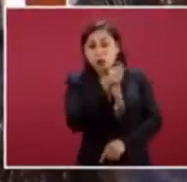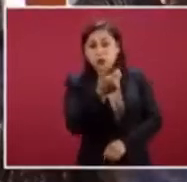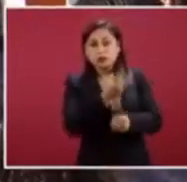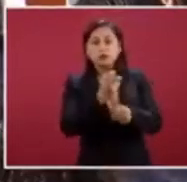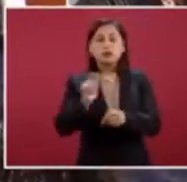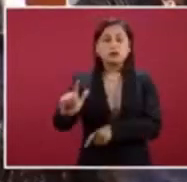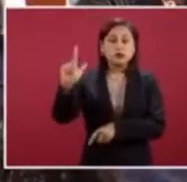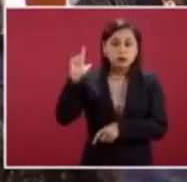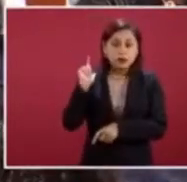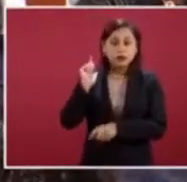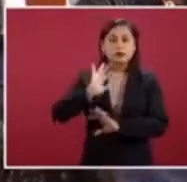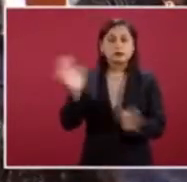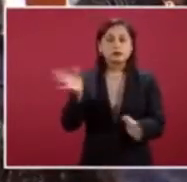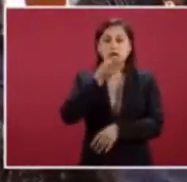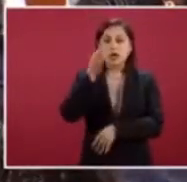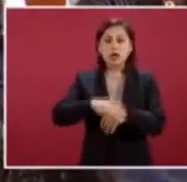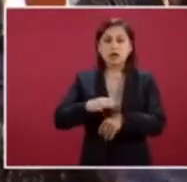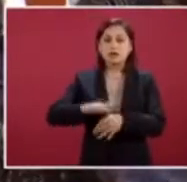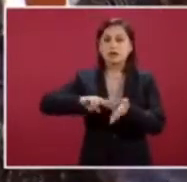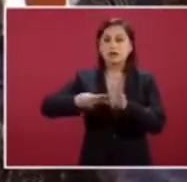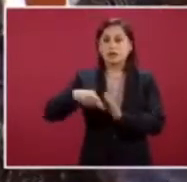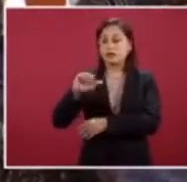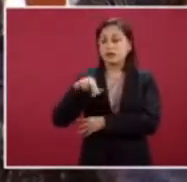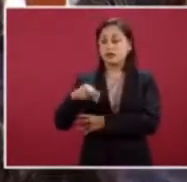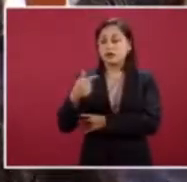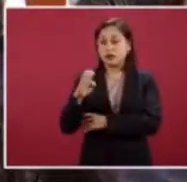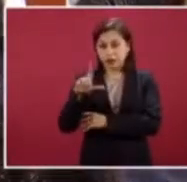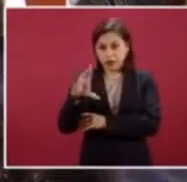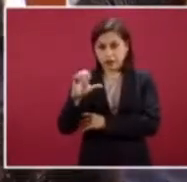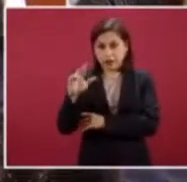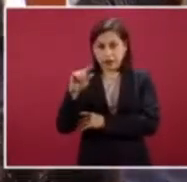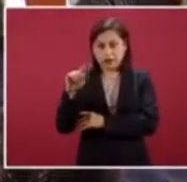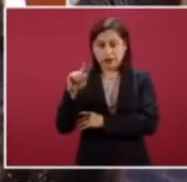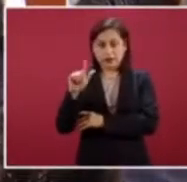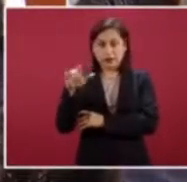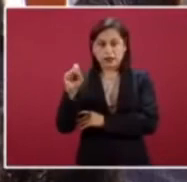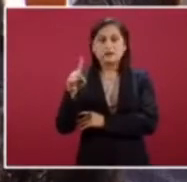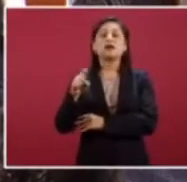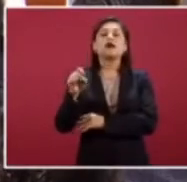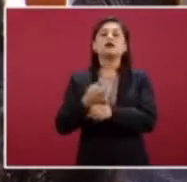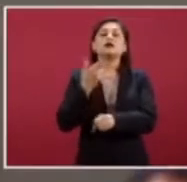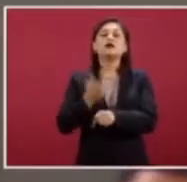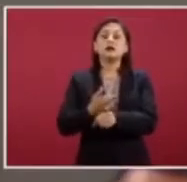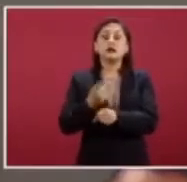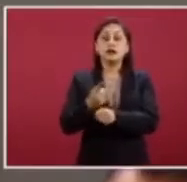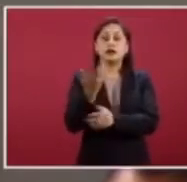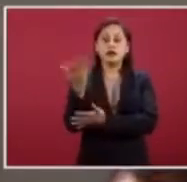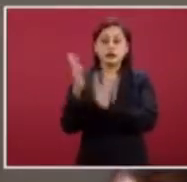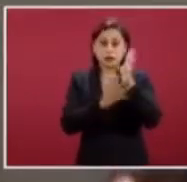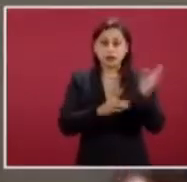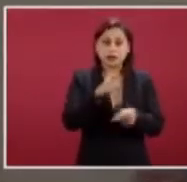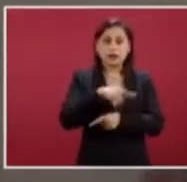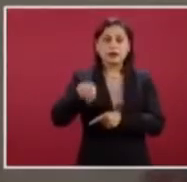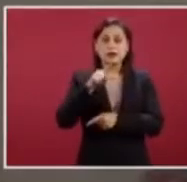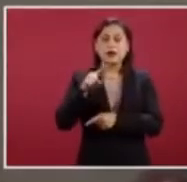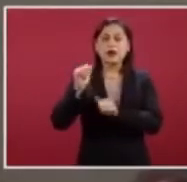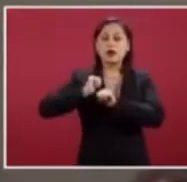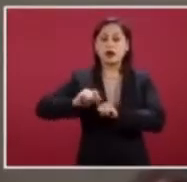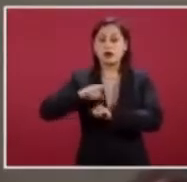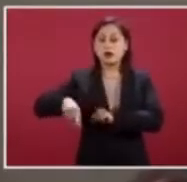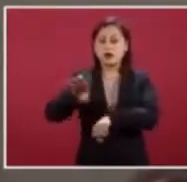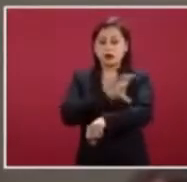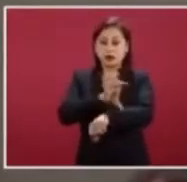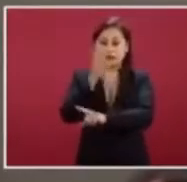El lunes pasado se confirmó que llega el ingeniero Ángel Carrizales a la Agencia de Seguridad, Energía y Ambiente, la encargada del impacto ambiental en las obras de sector